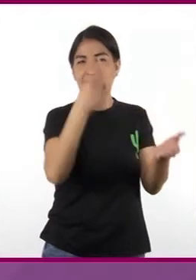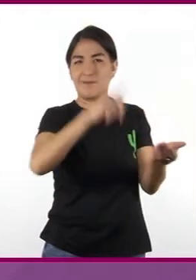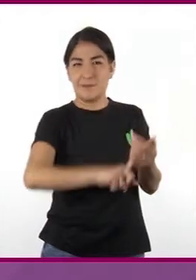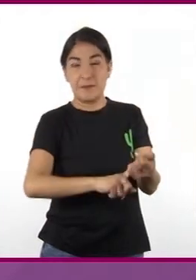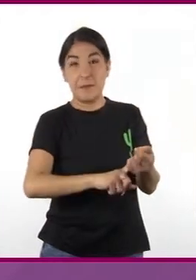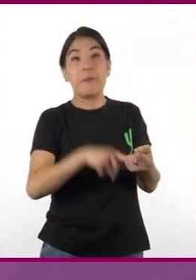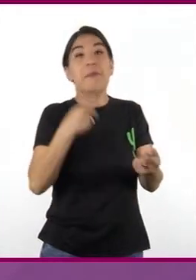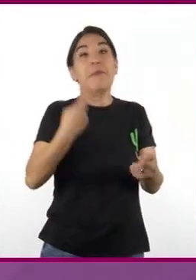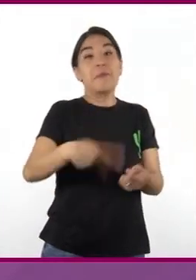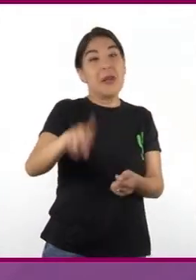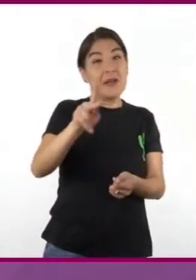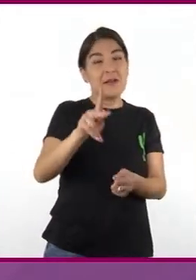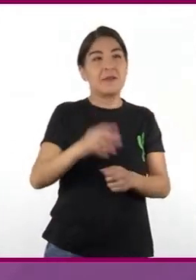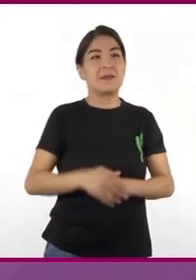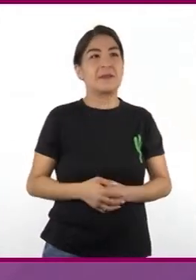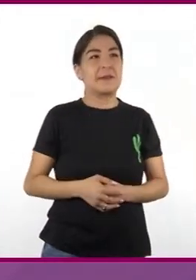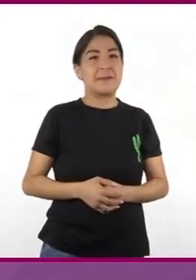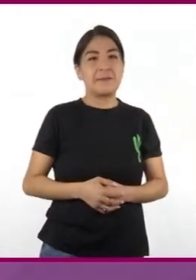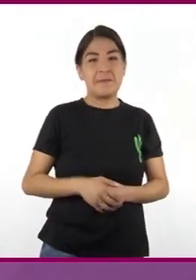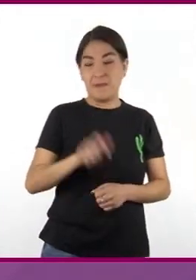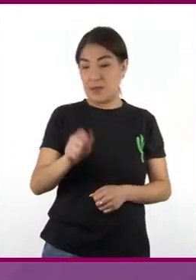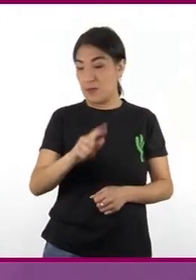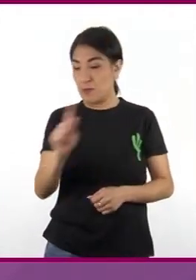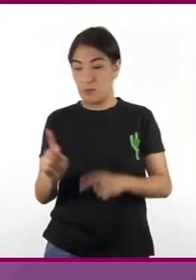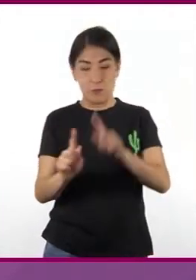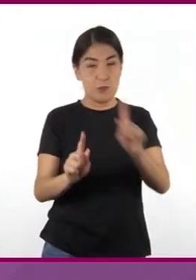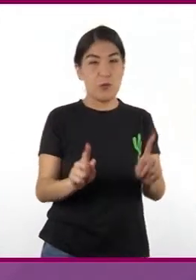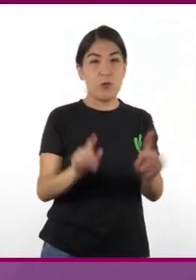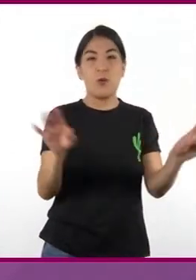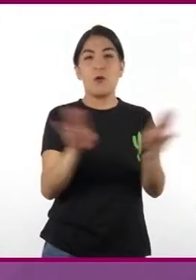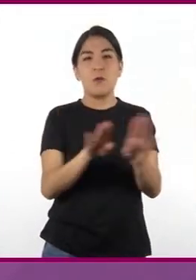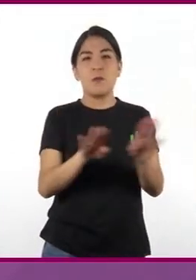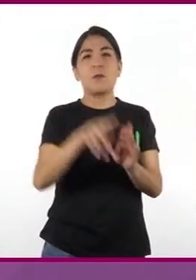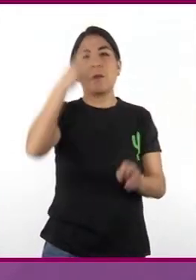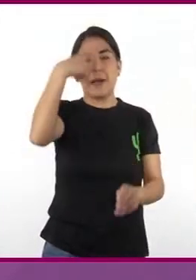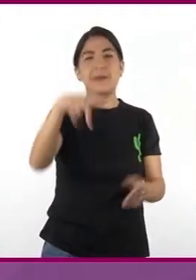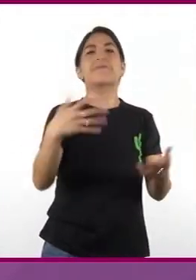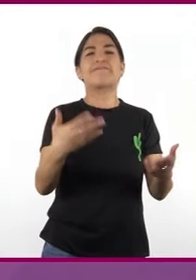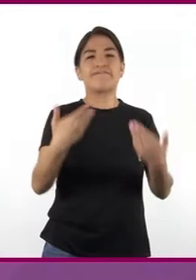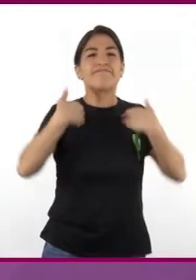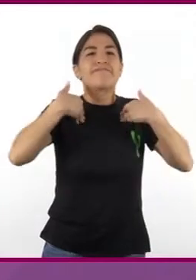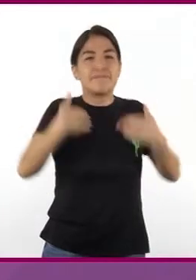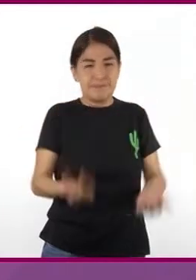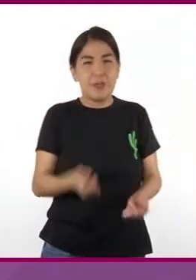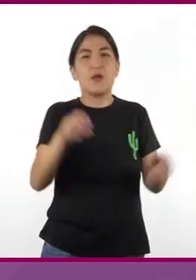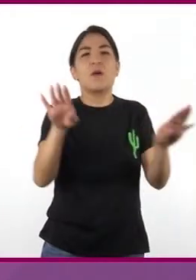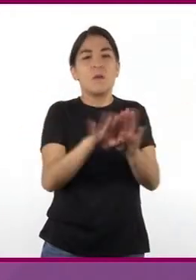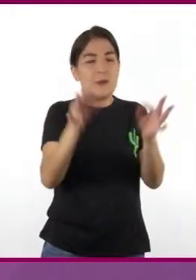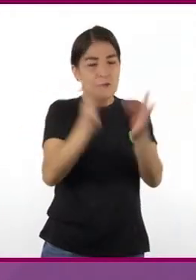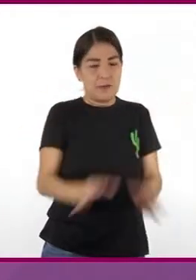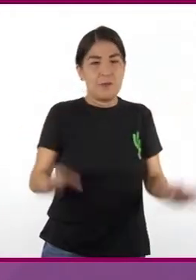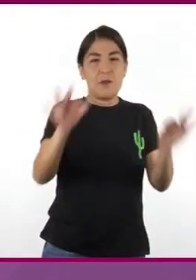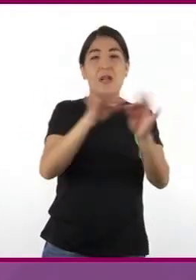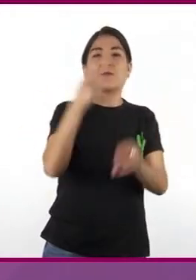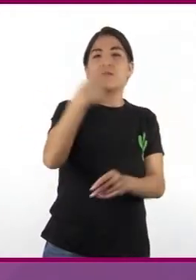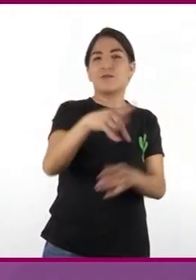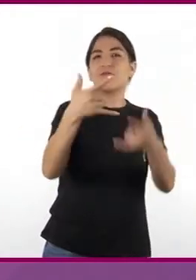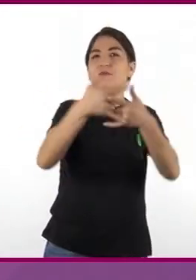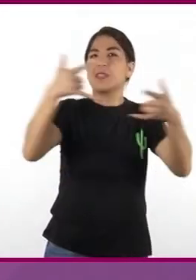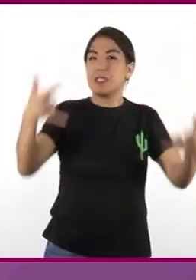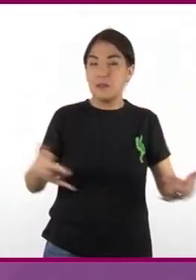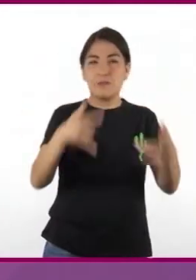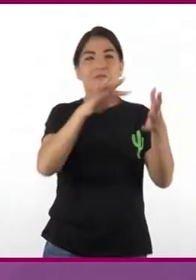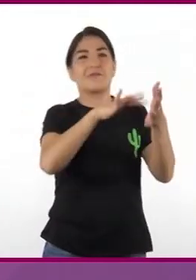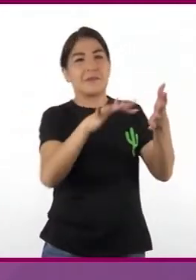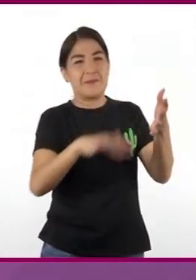ambos casos, las dos introducciones nos darán ciertas coordenadas para entender la importancia histórica y literaria